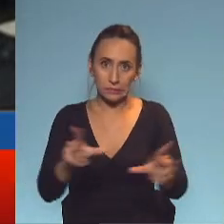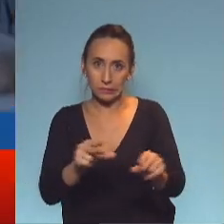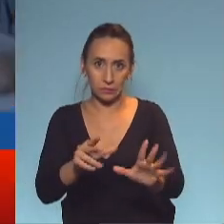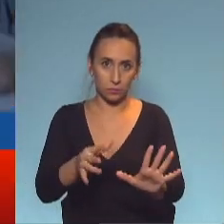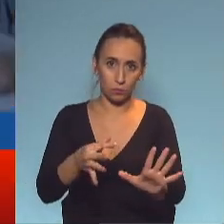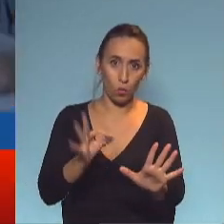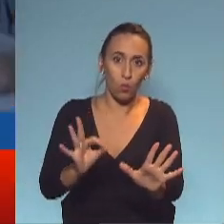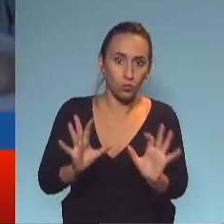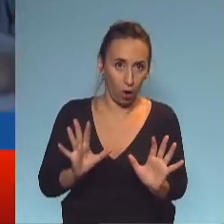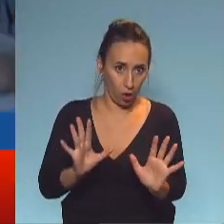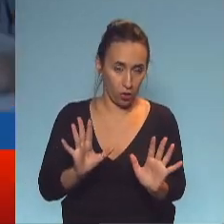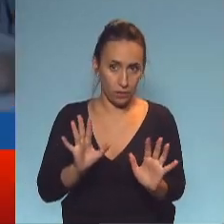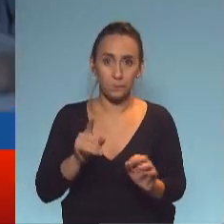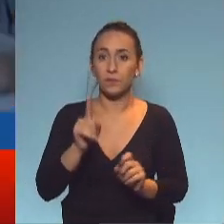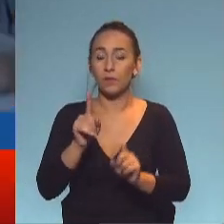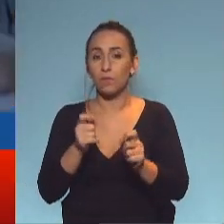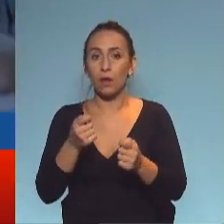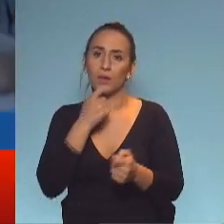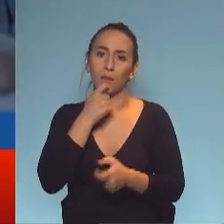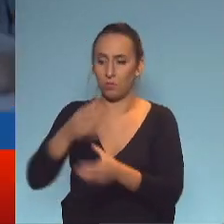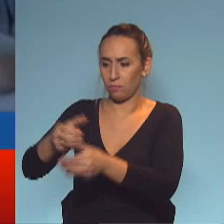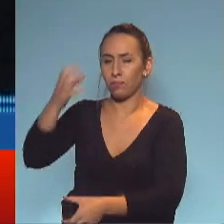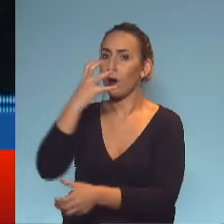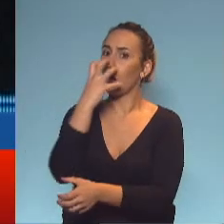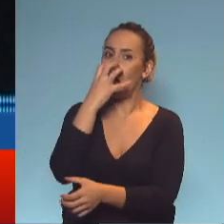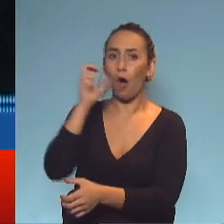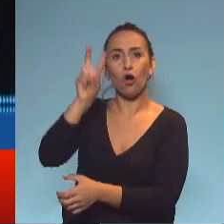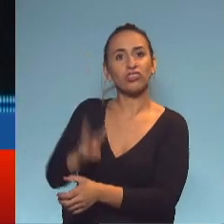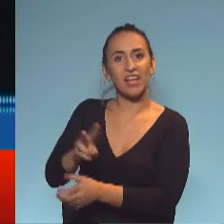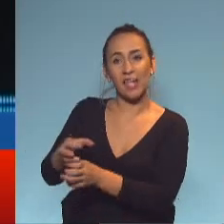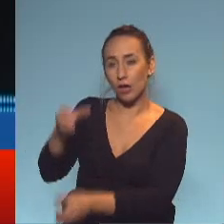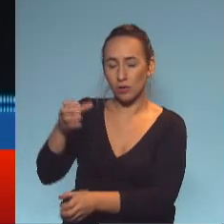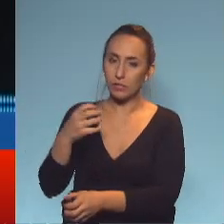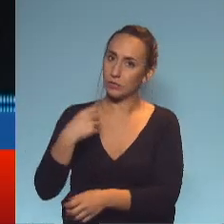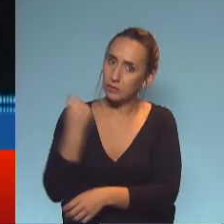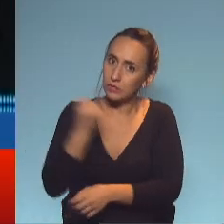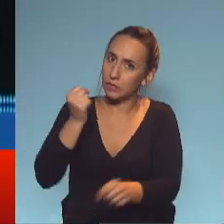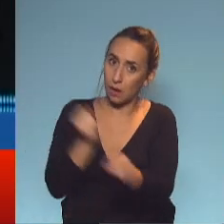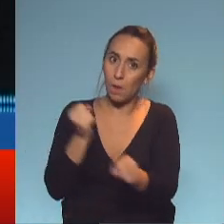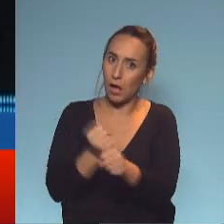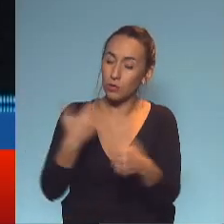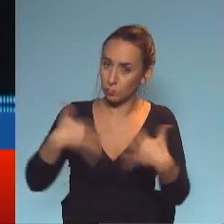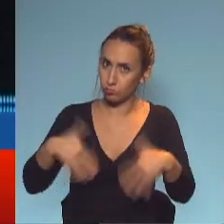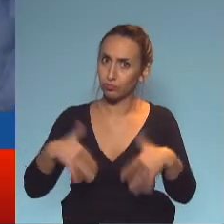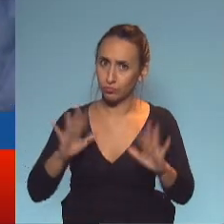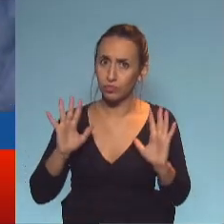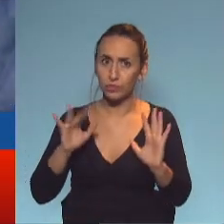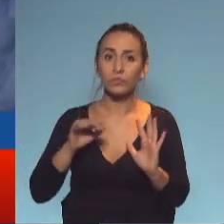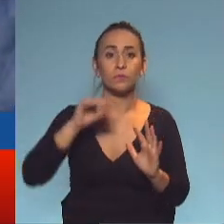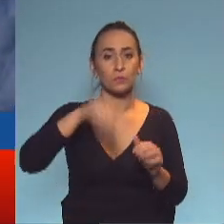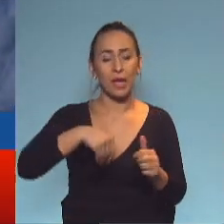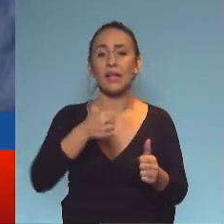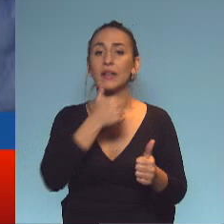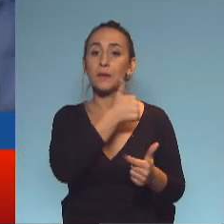en riesgo en la provisión. El caso del oxígeno es muy importante, estamos trabajando muy, muy fuerte en eso. El caso de